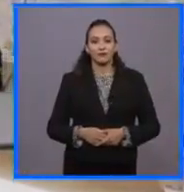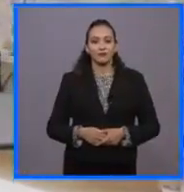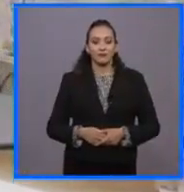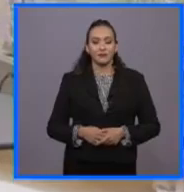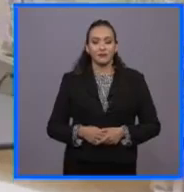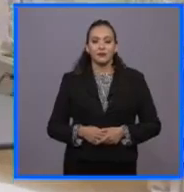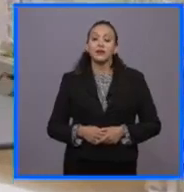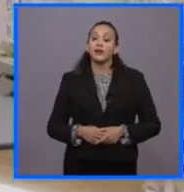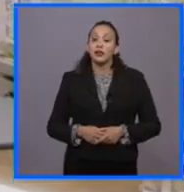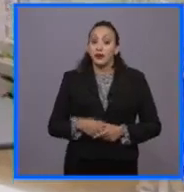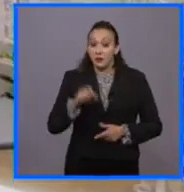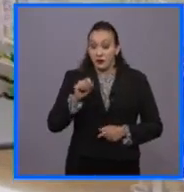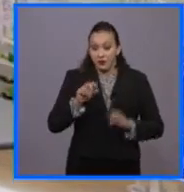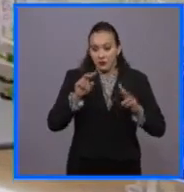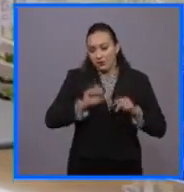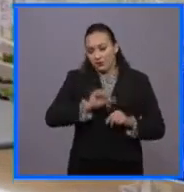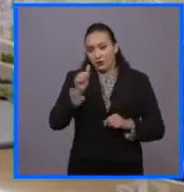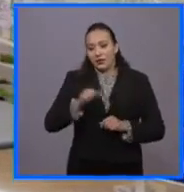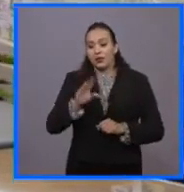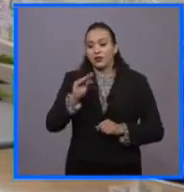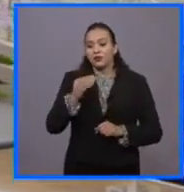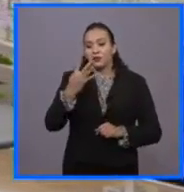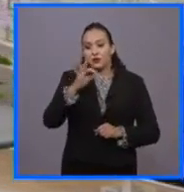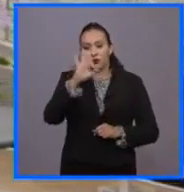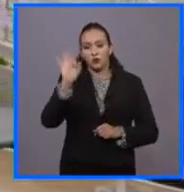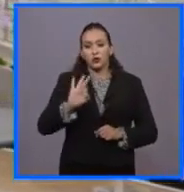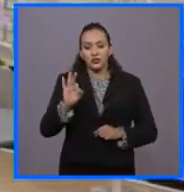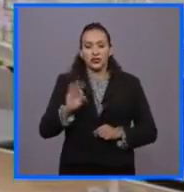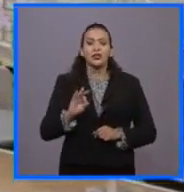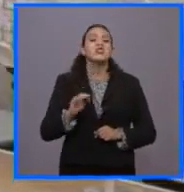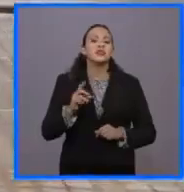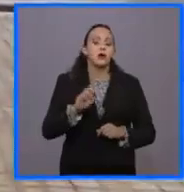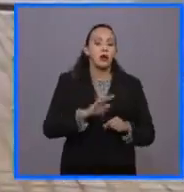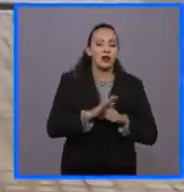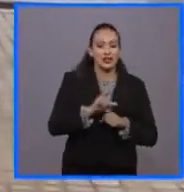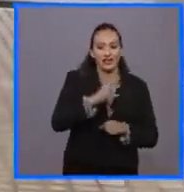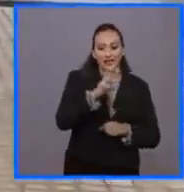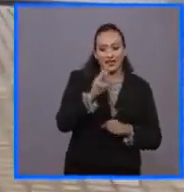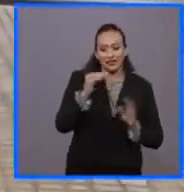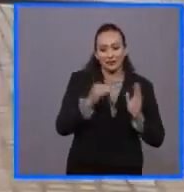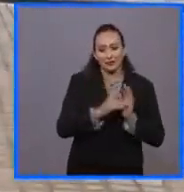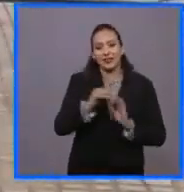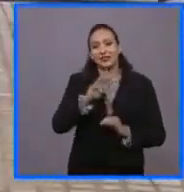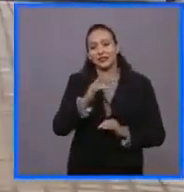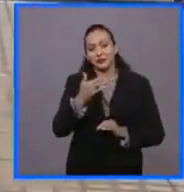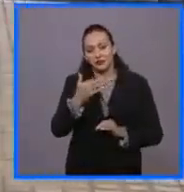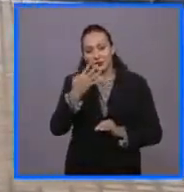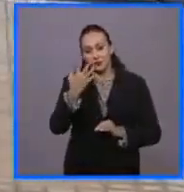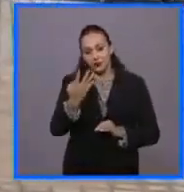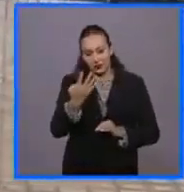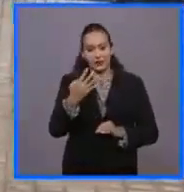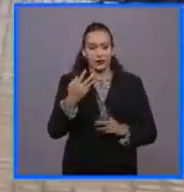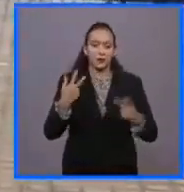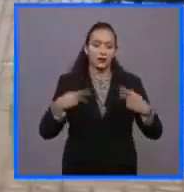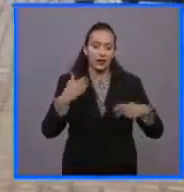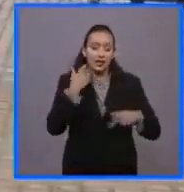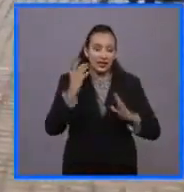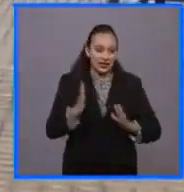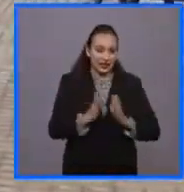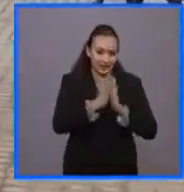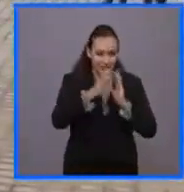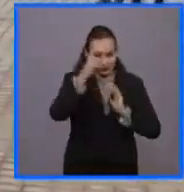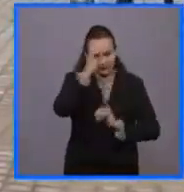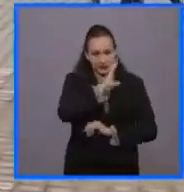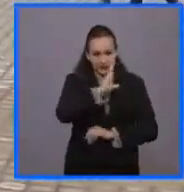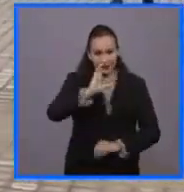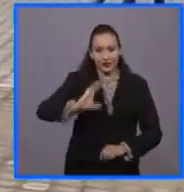Y en más de estos temas, el 94% de las 3.395 candidaturas que participaron en la pasada elección